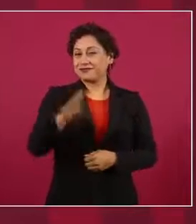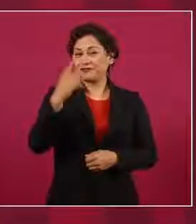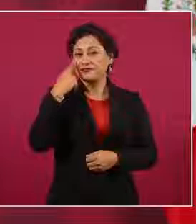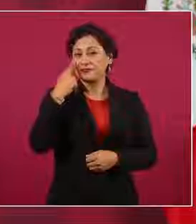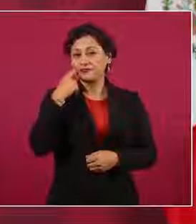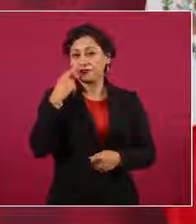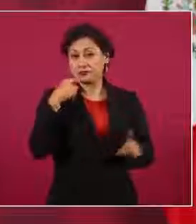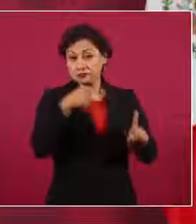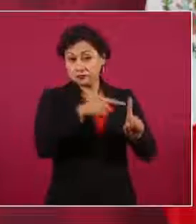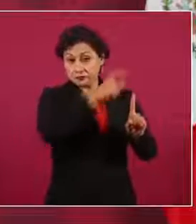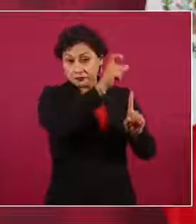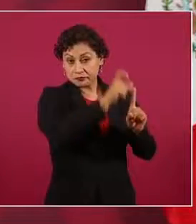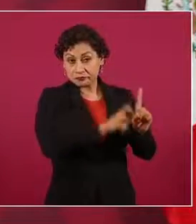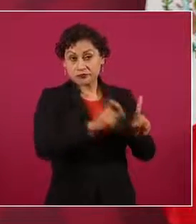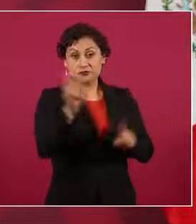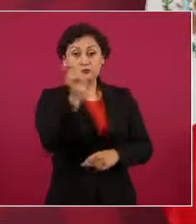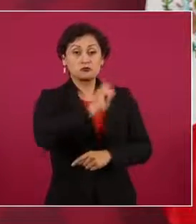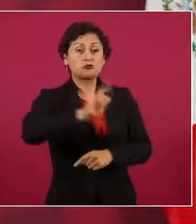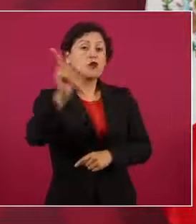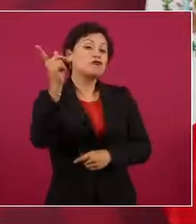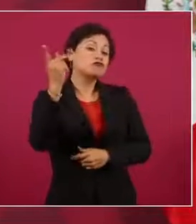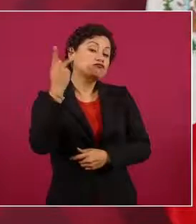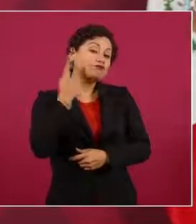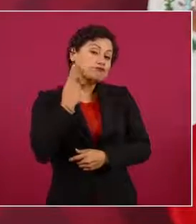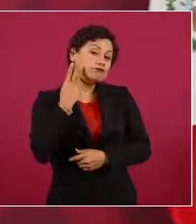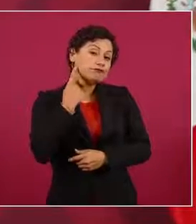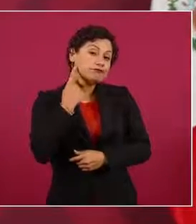un político profesional,